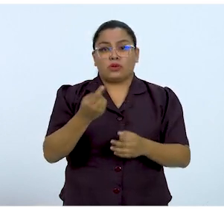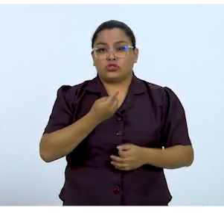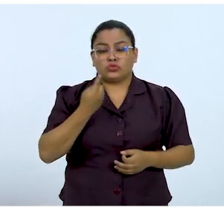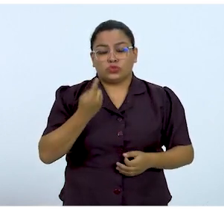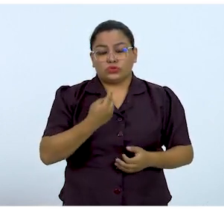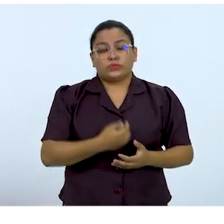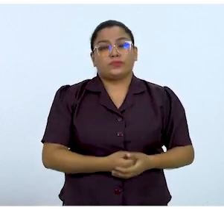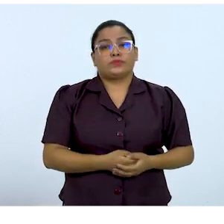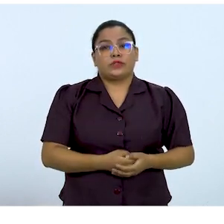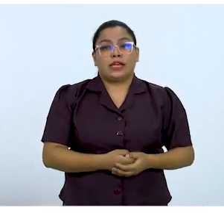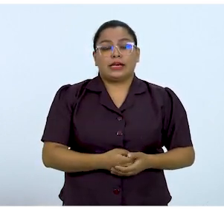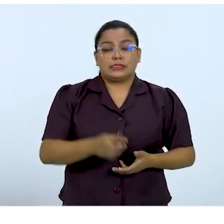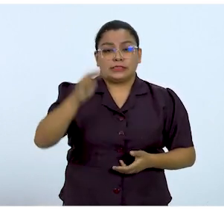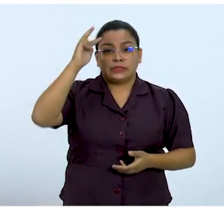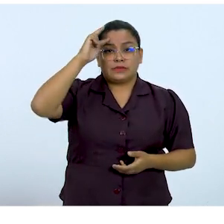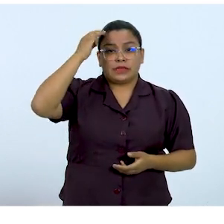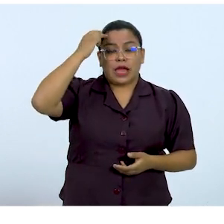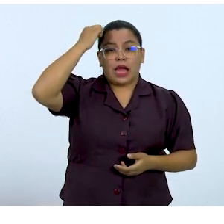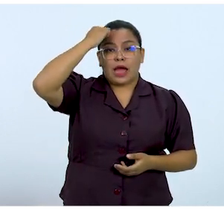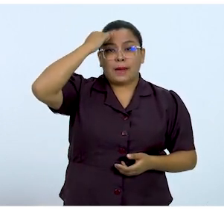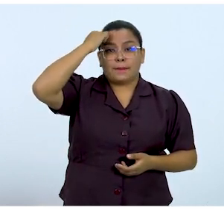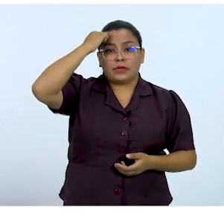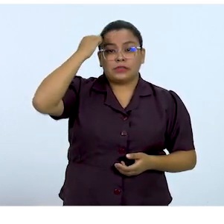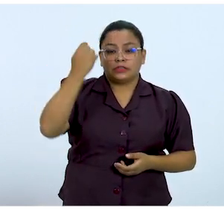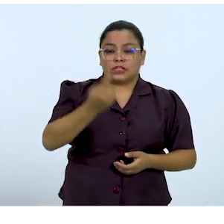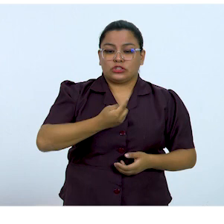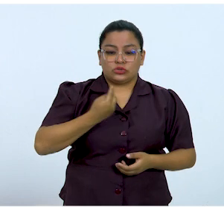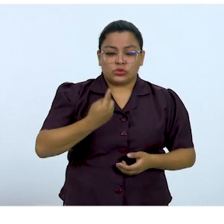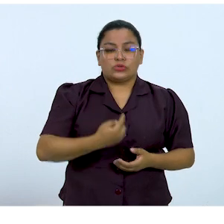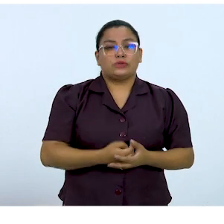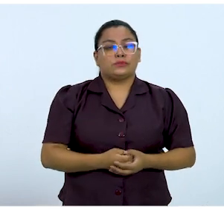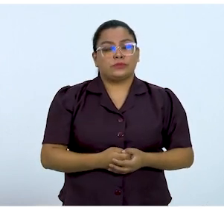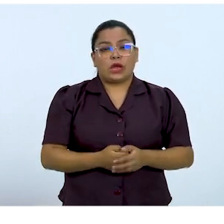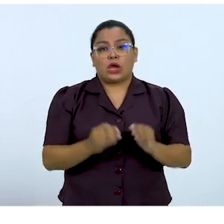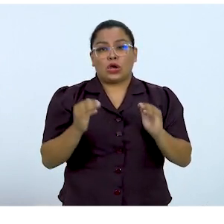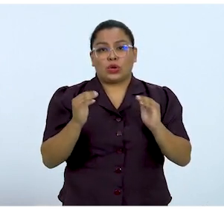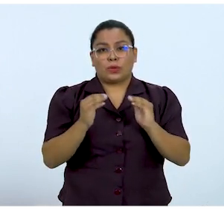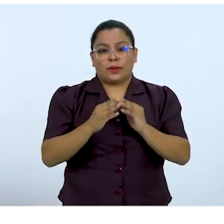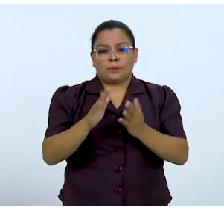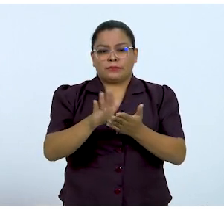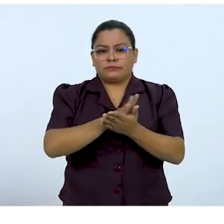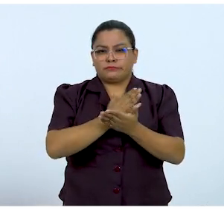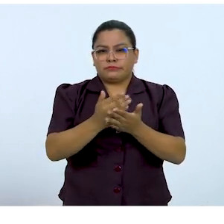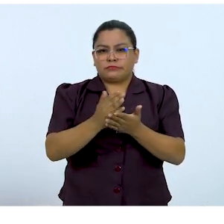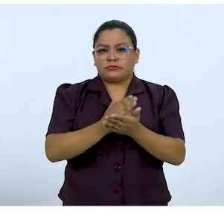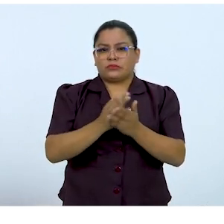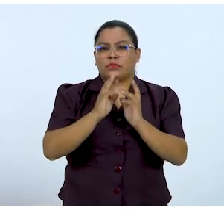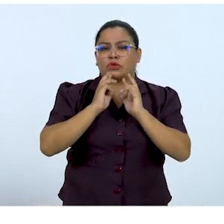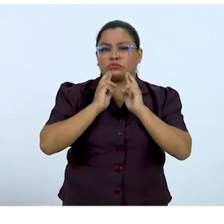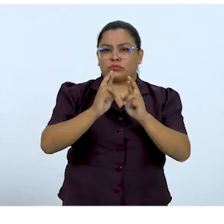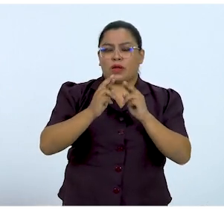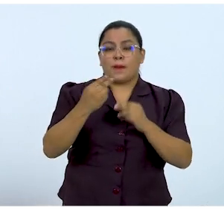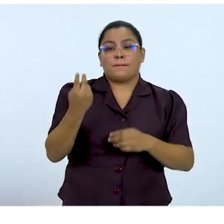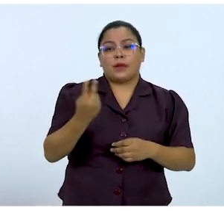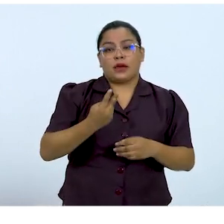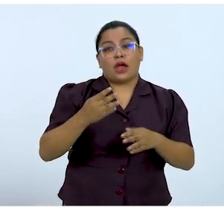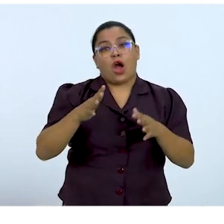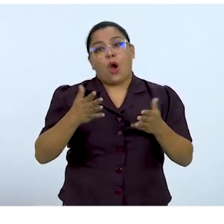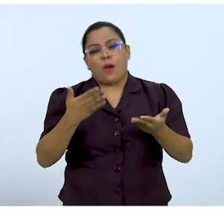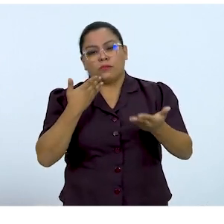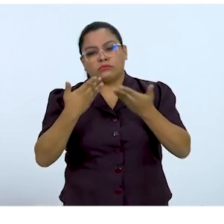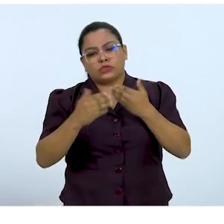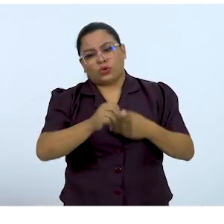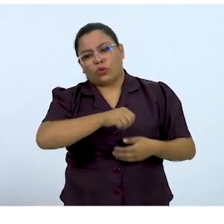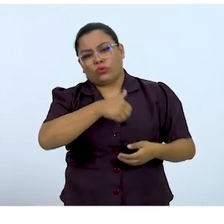forma individual. A esto le llamamos aprendizaje individual. También al compartir las soluciones en pareja